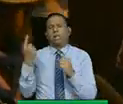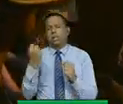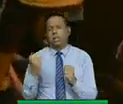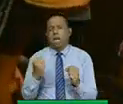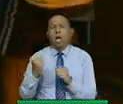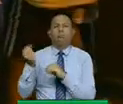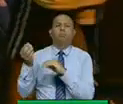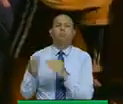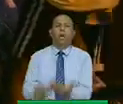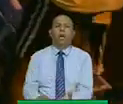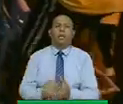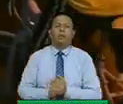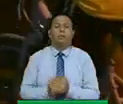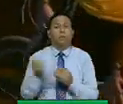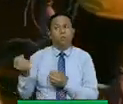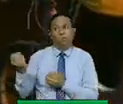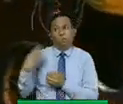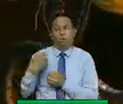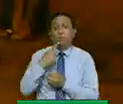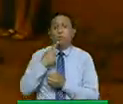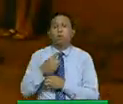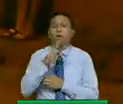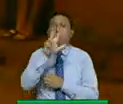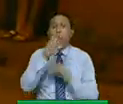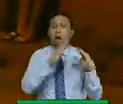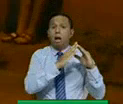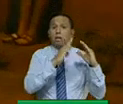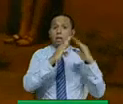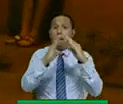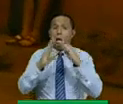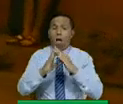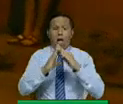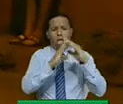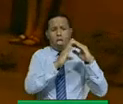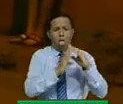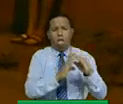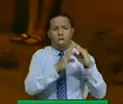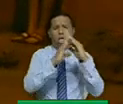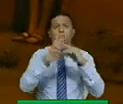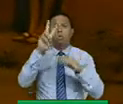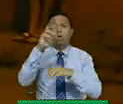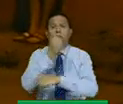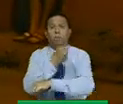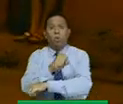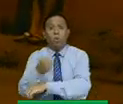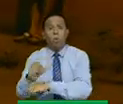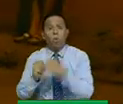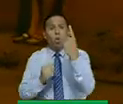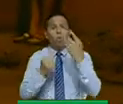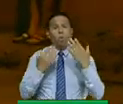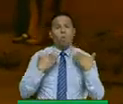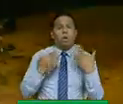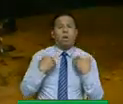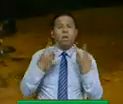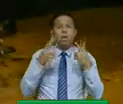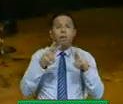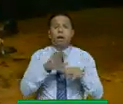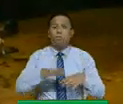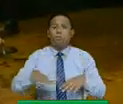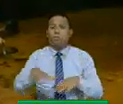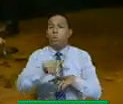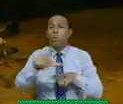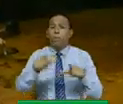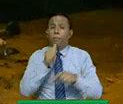existen 3 viviendas afectadas, una en San Borondón y 2 en Guayaquil, 3 bienes privados afectados también, de acuerdo al